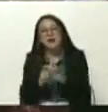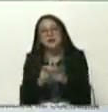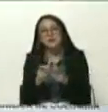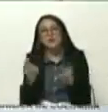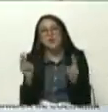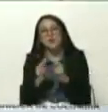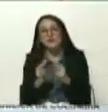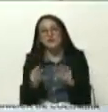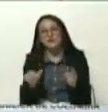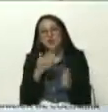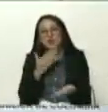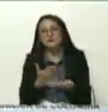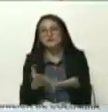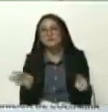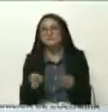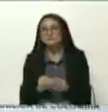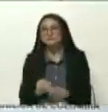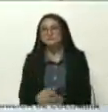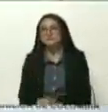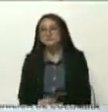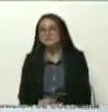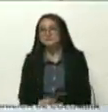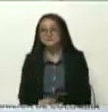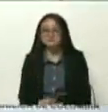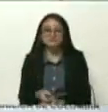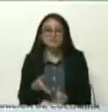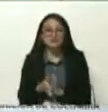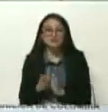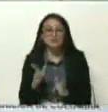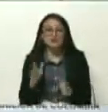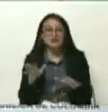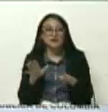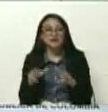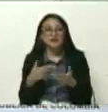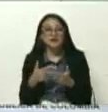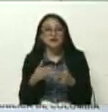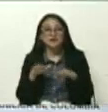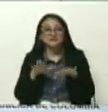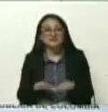Gracias. Sobre el cese bilateral,